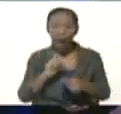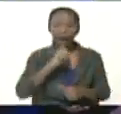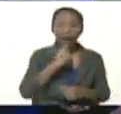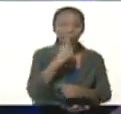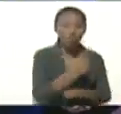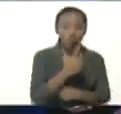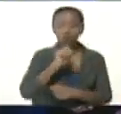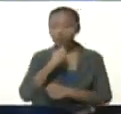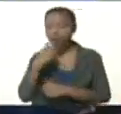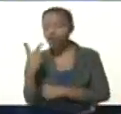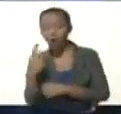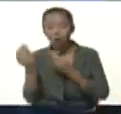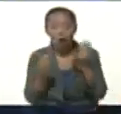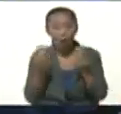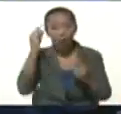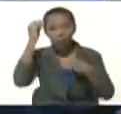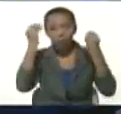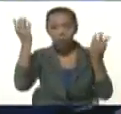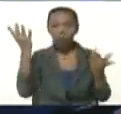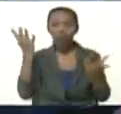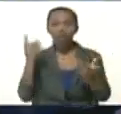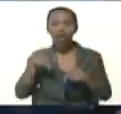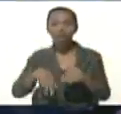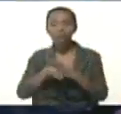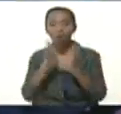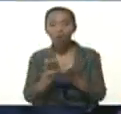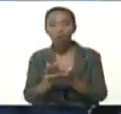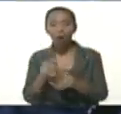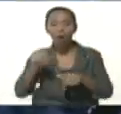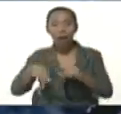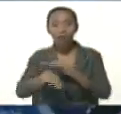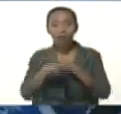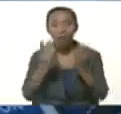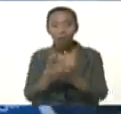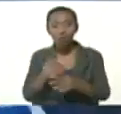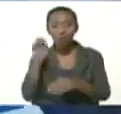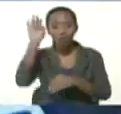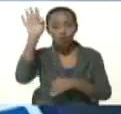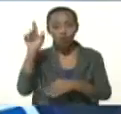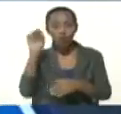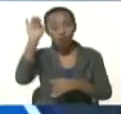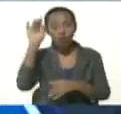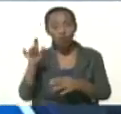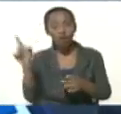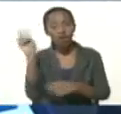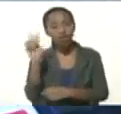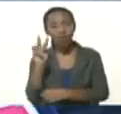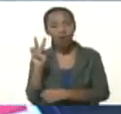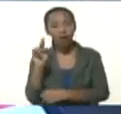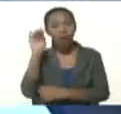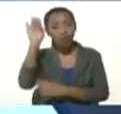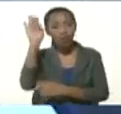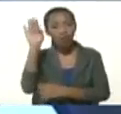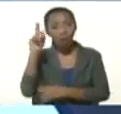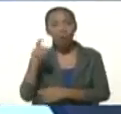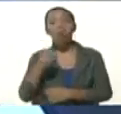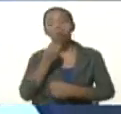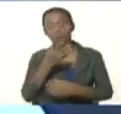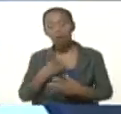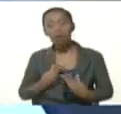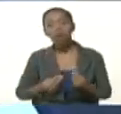dos, para uno poder llegar a este mundo. Pero este es el mundo del futuro, llegó el futuro a Venezuela, llegó el futuro. Entonces, bueno, vamos a